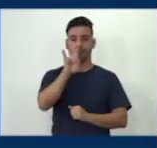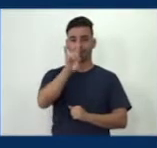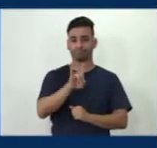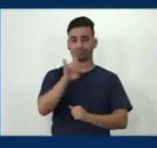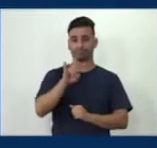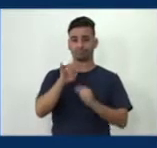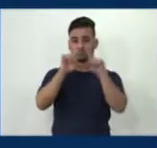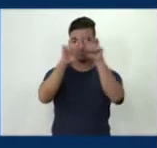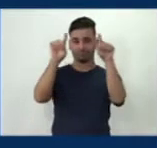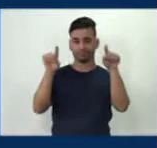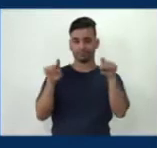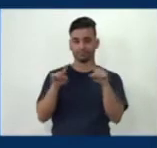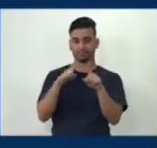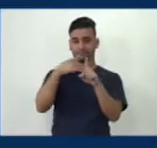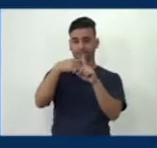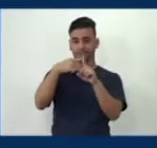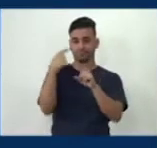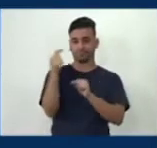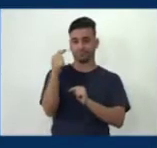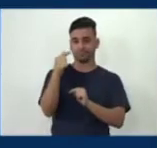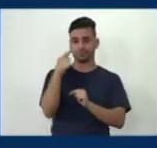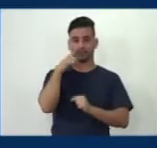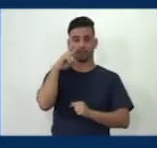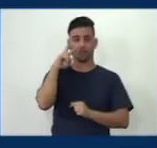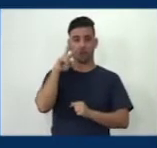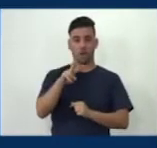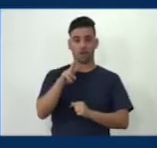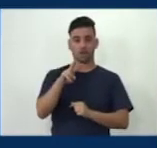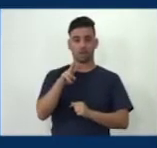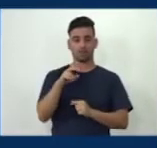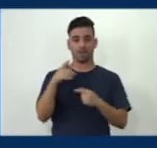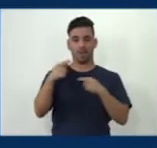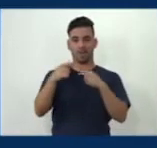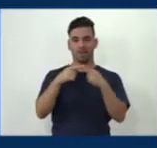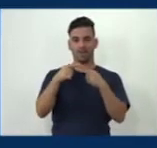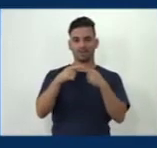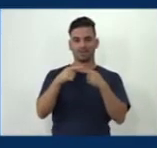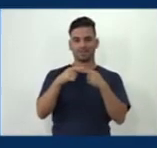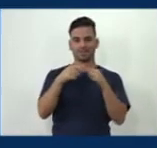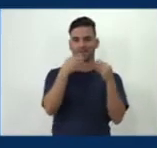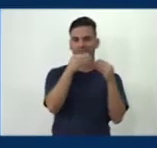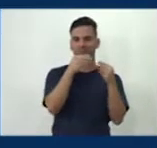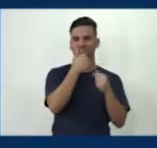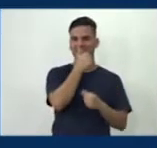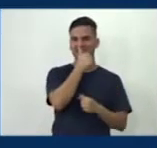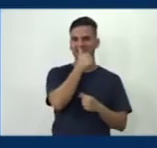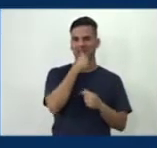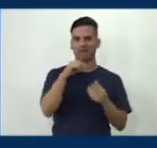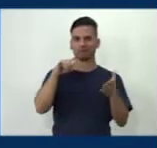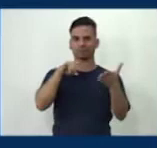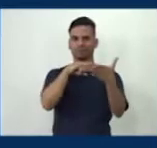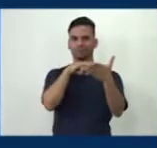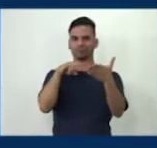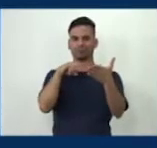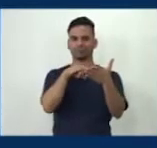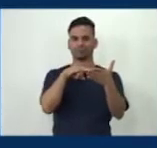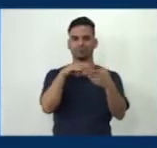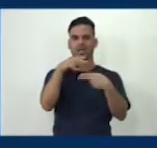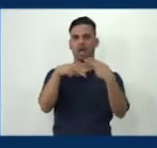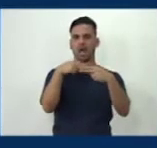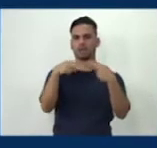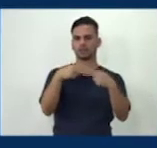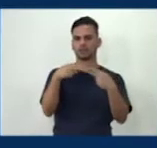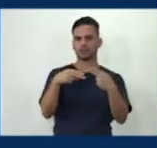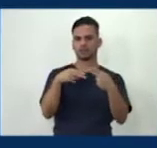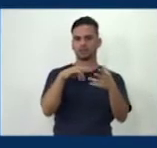diciendo entonces que la configuración del campo magnético puede ser apreciada cuando esparcimos limaduras de hierro sobre un imán, y la disposición que adoptan las limaduras